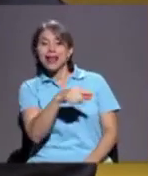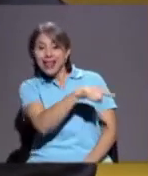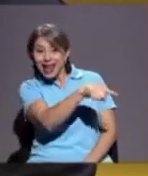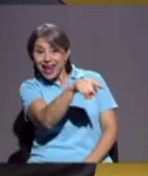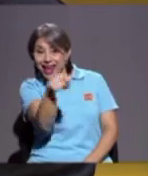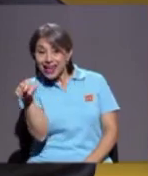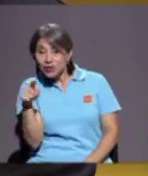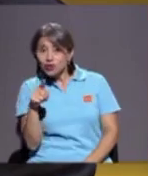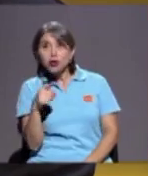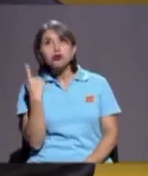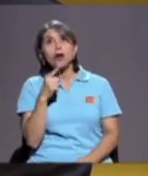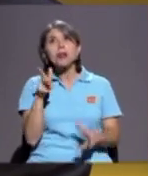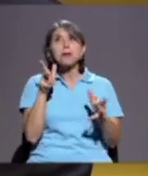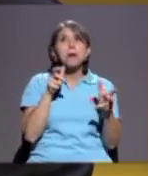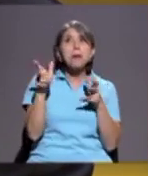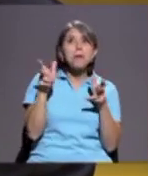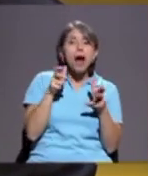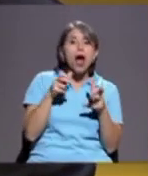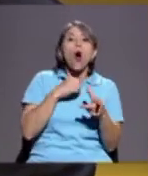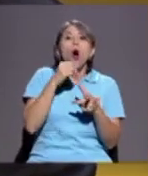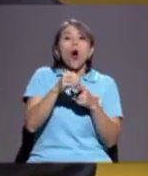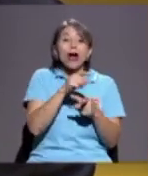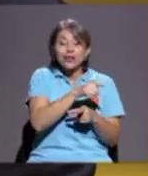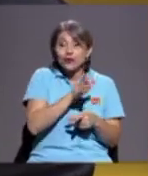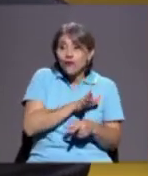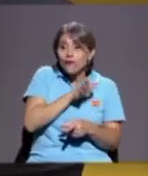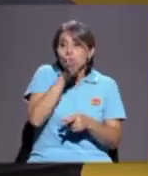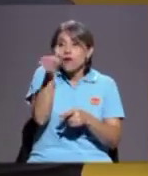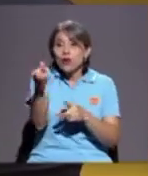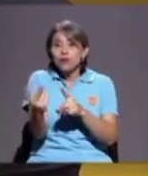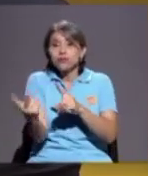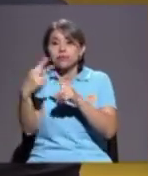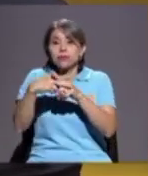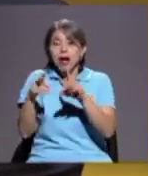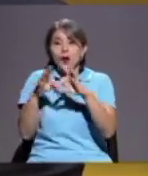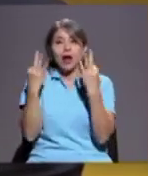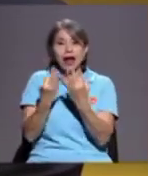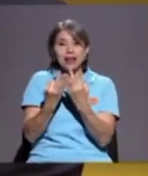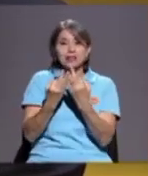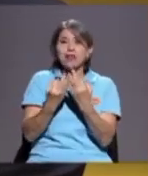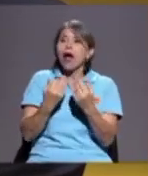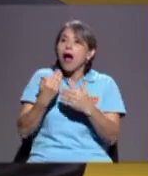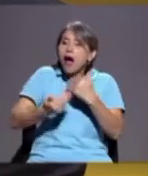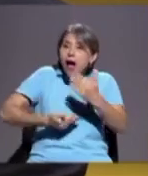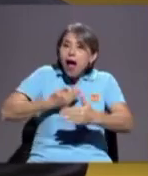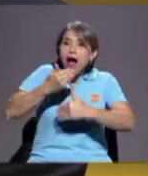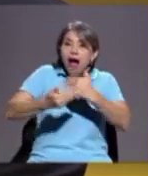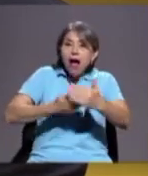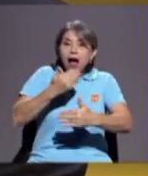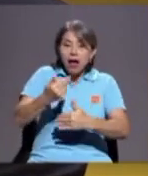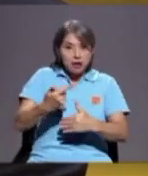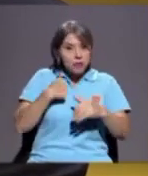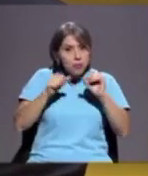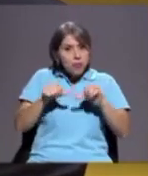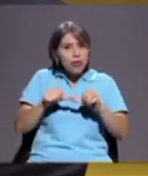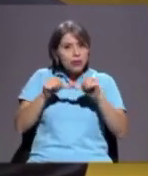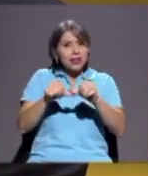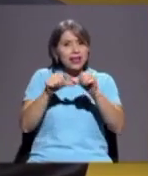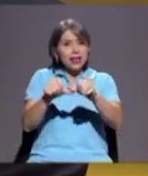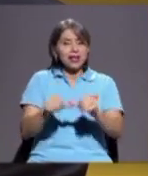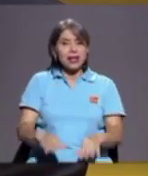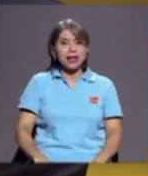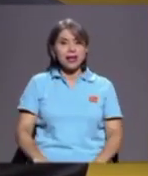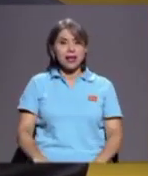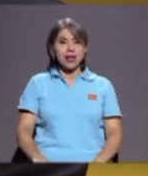implementar esa técnica en sus hogares, ¿verdad? Y uno puede seguir, bueno, en cuánto se redujo el porcentaje o el número